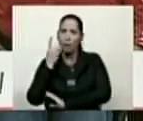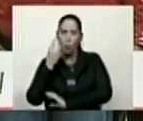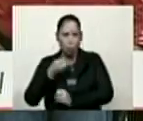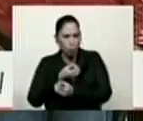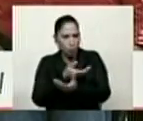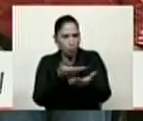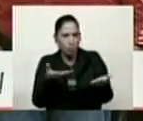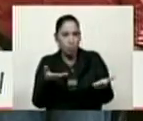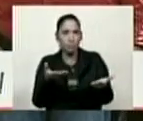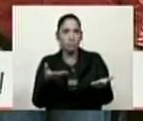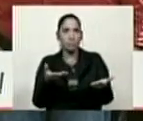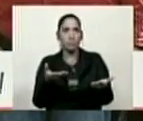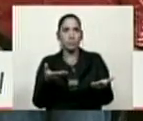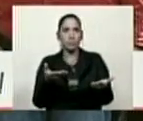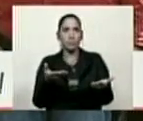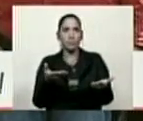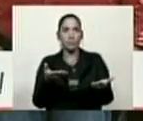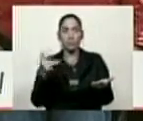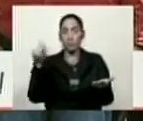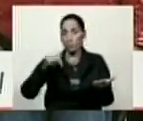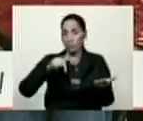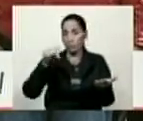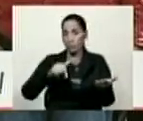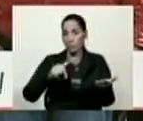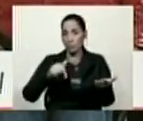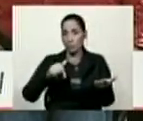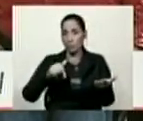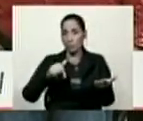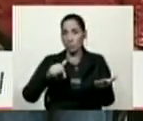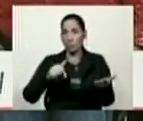ustedes hoy,